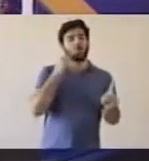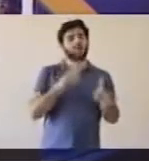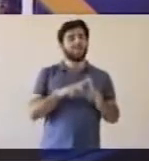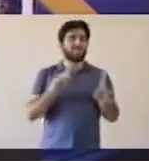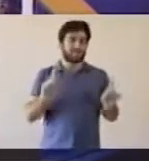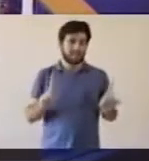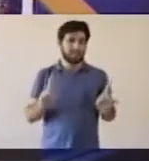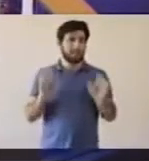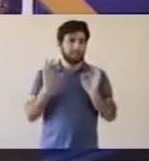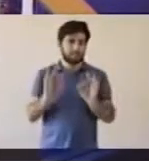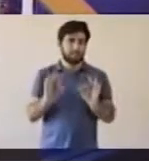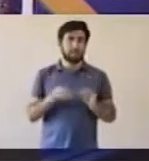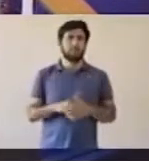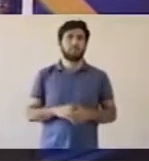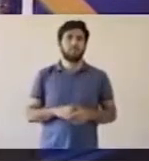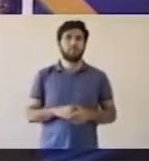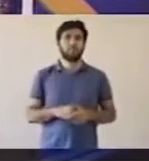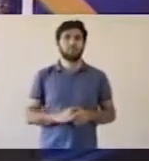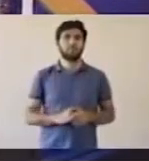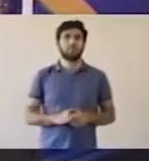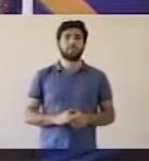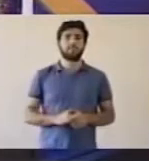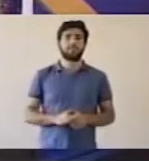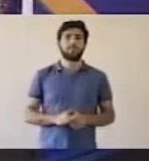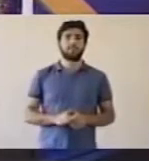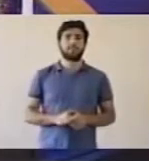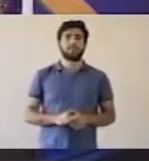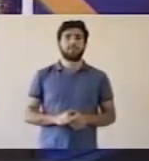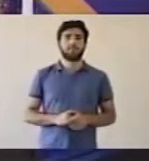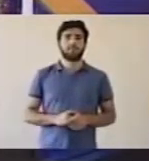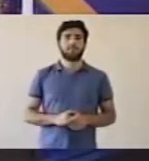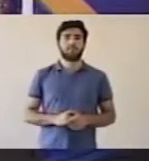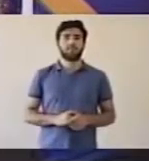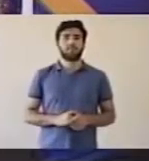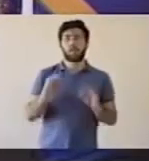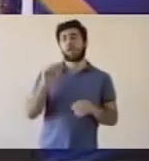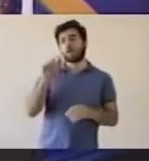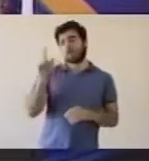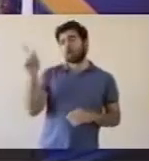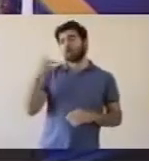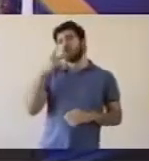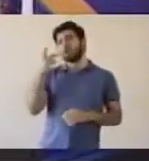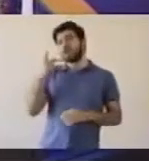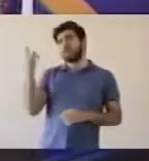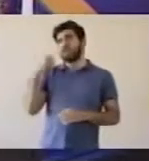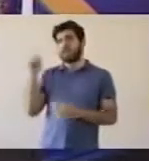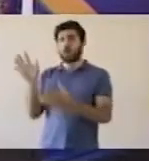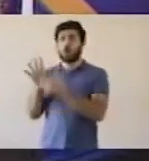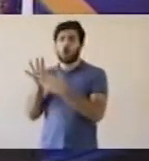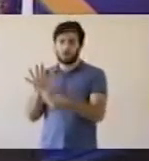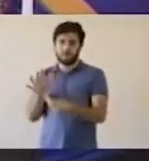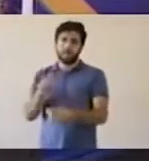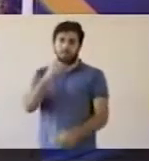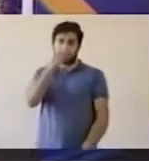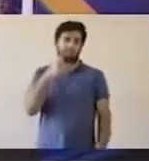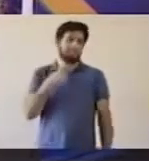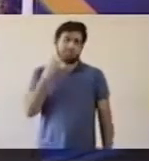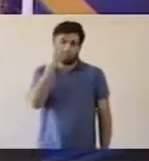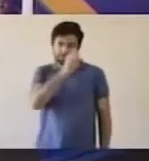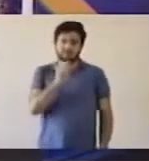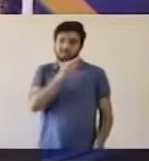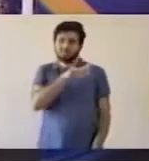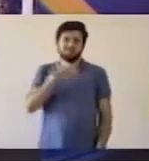Siriri. Muy bien, ahora huichimal, hablemos, dilo conmigo. Tiriri.